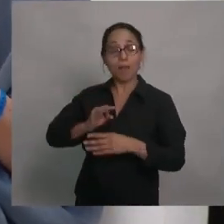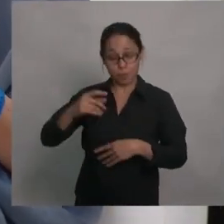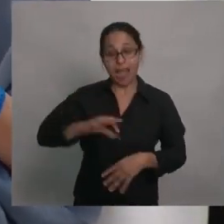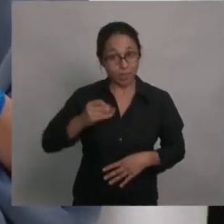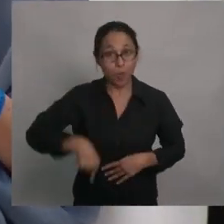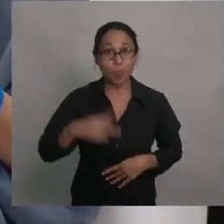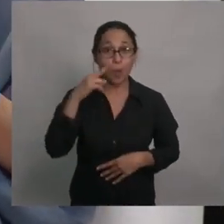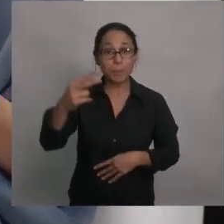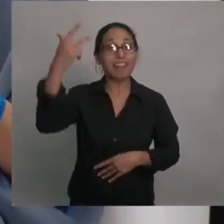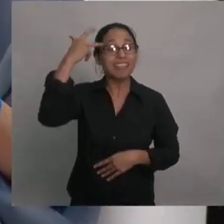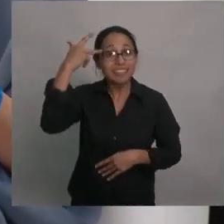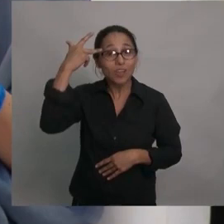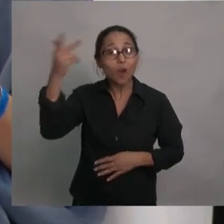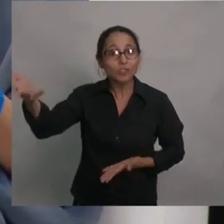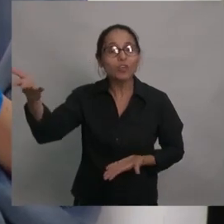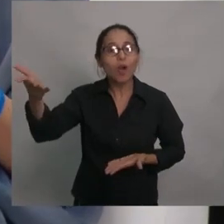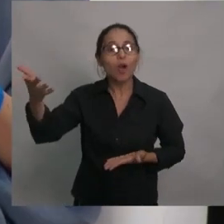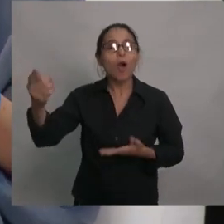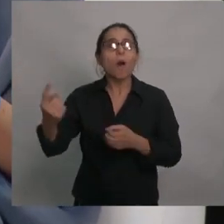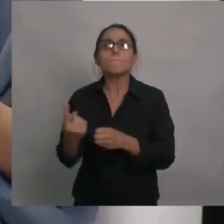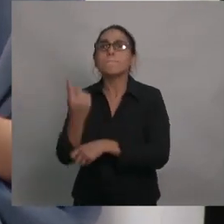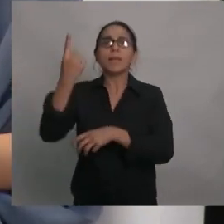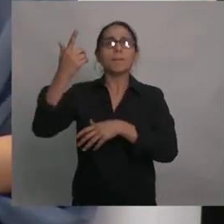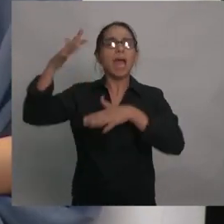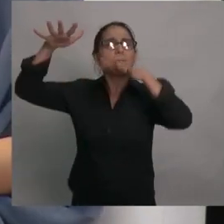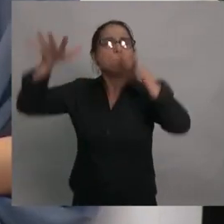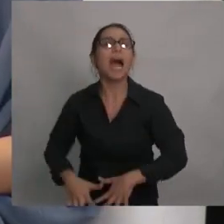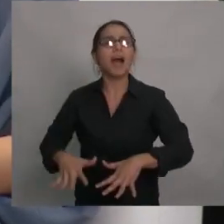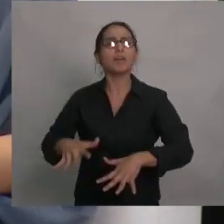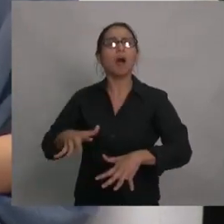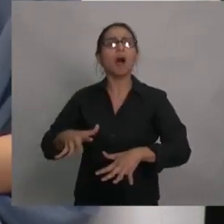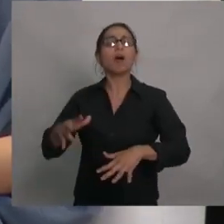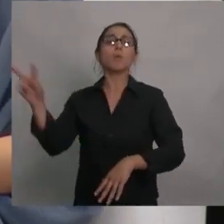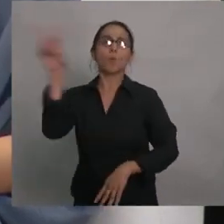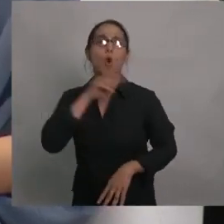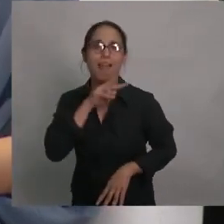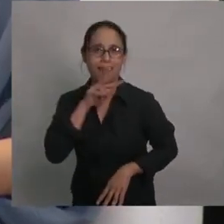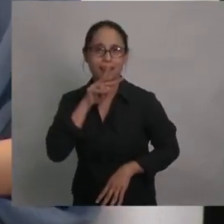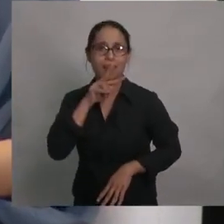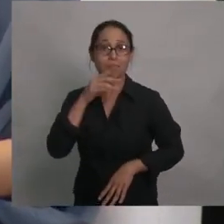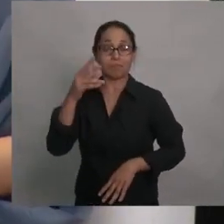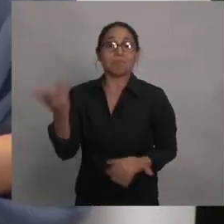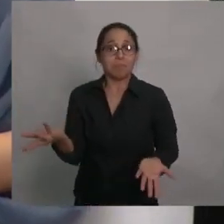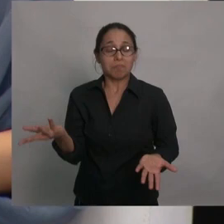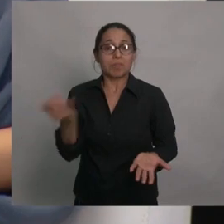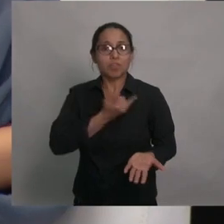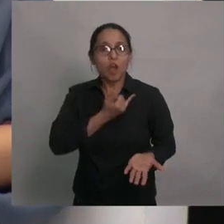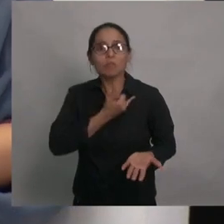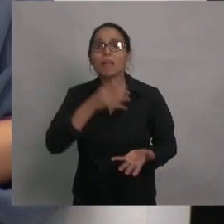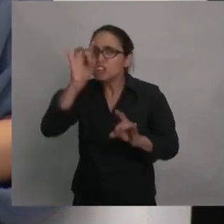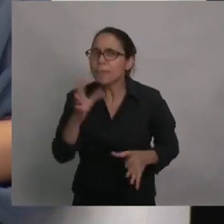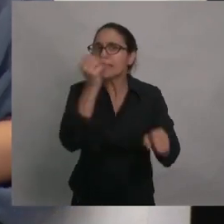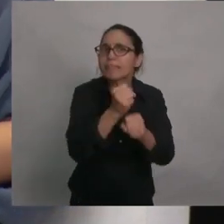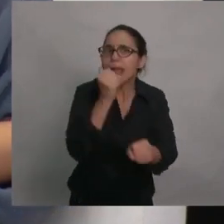países en favor del primer paro internacional de mujeres. donde hubo un paro no solamente del